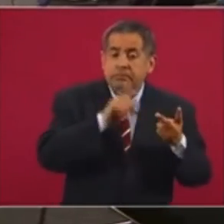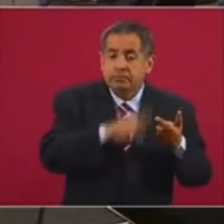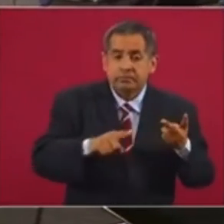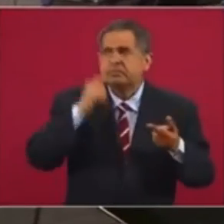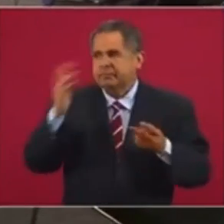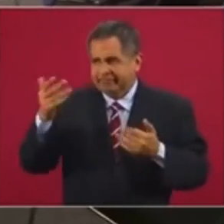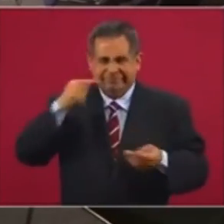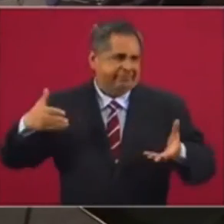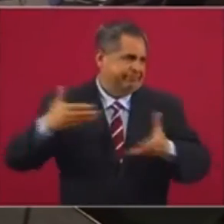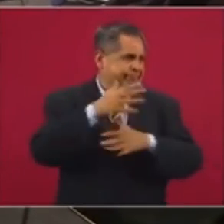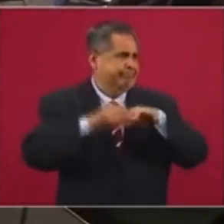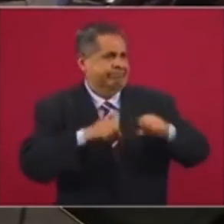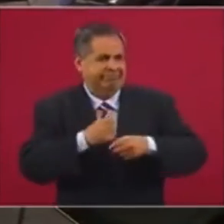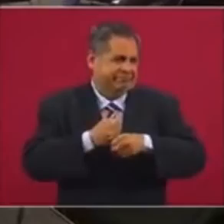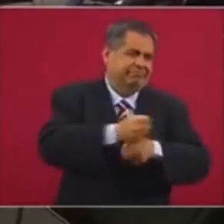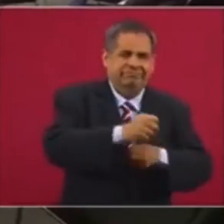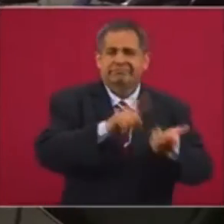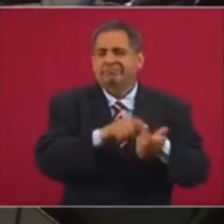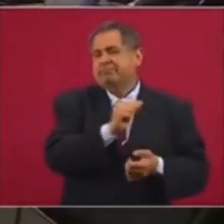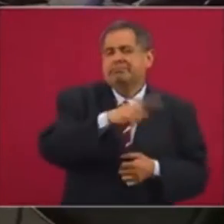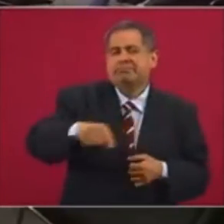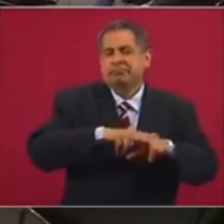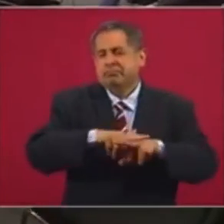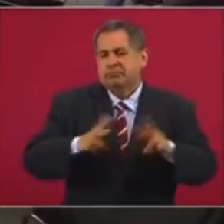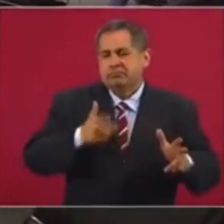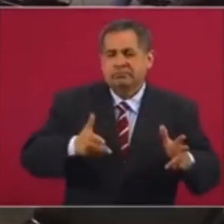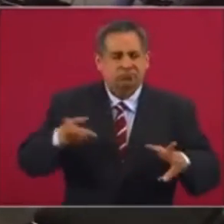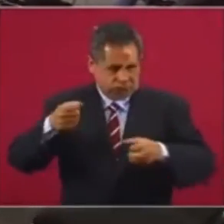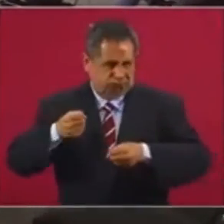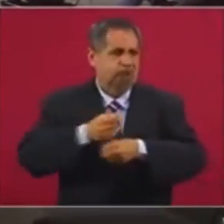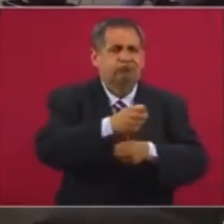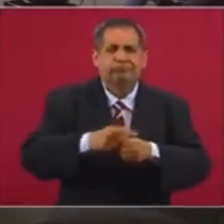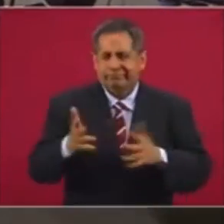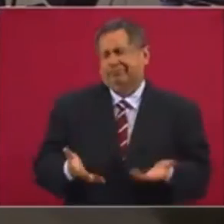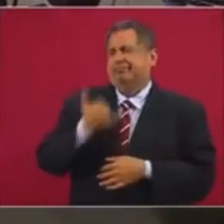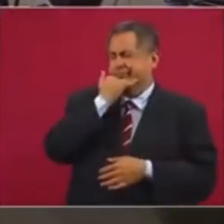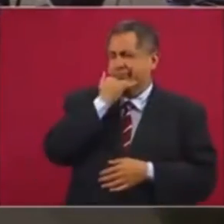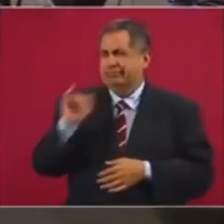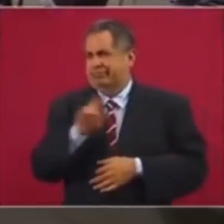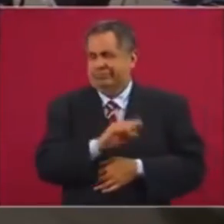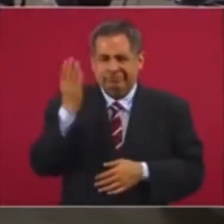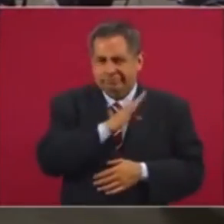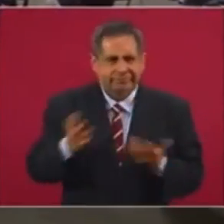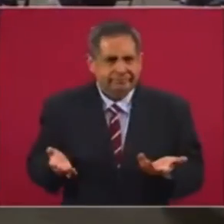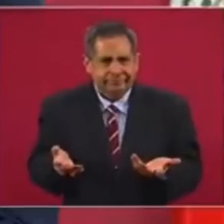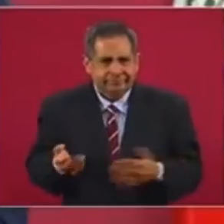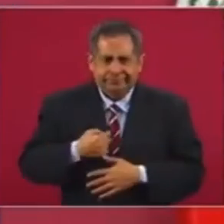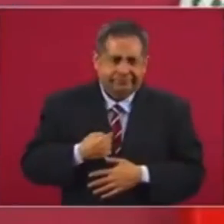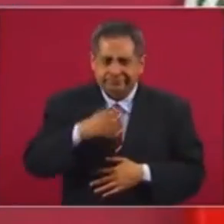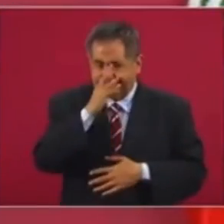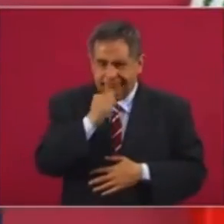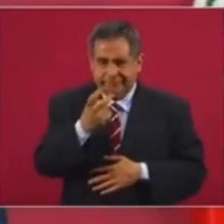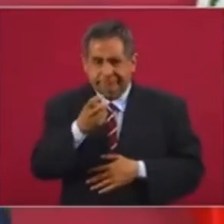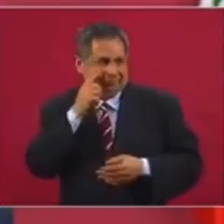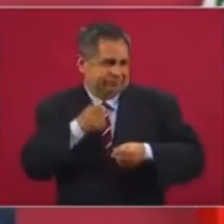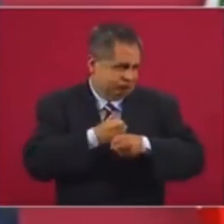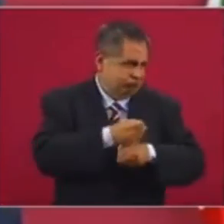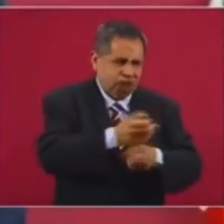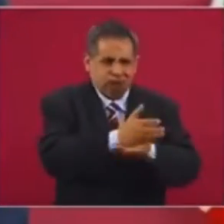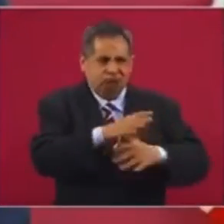se desaloje a los que están tomando las vías con la Guardia Nacional. Entonces, nosotros no podemos hacer